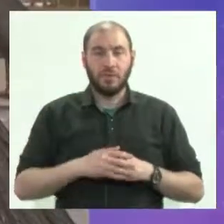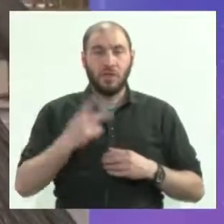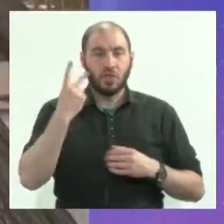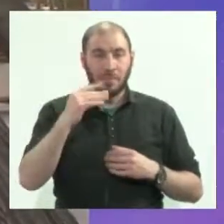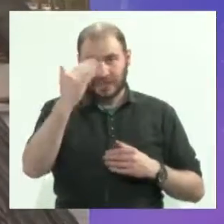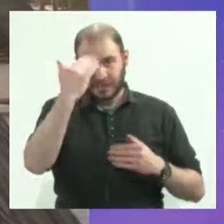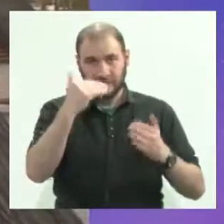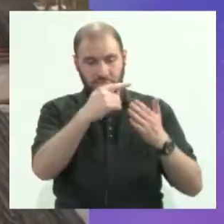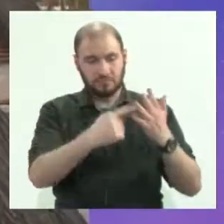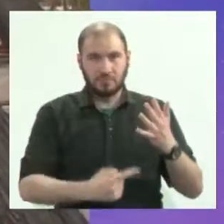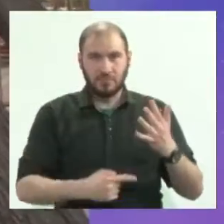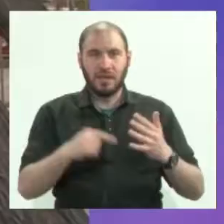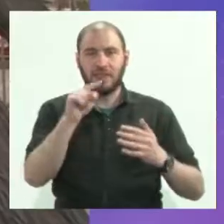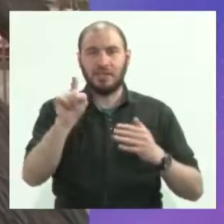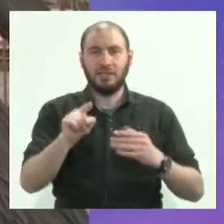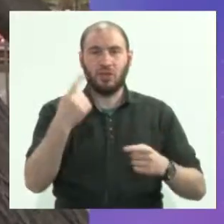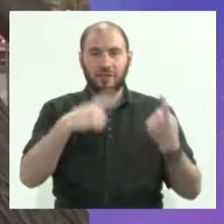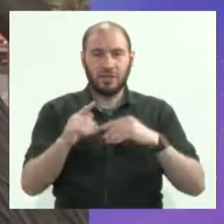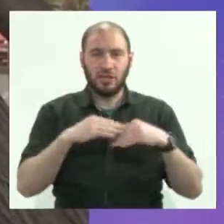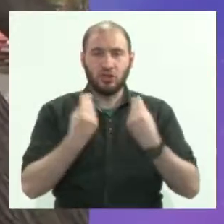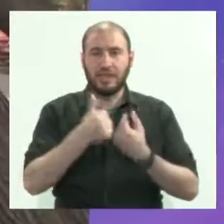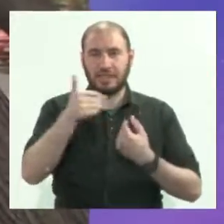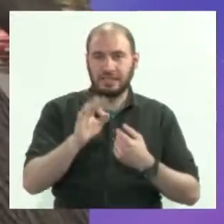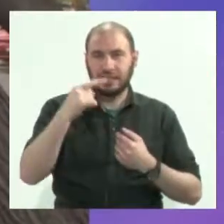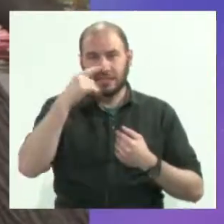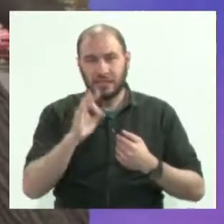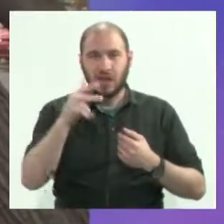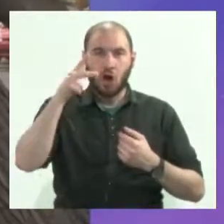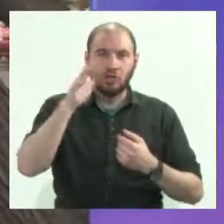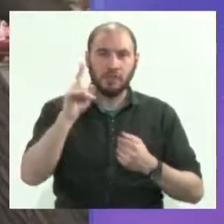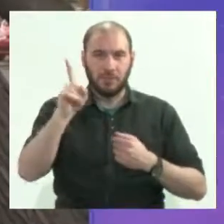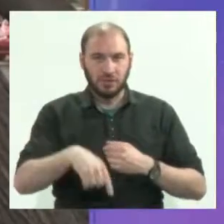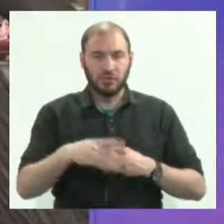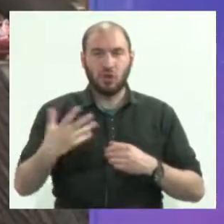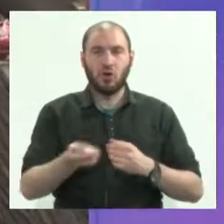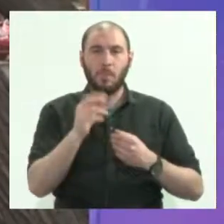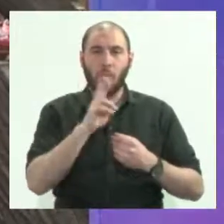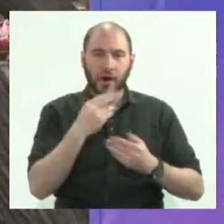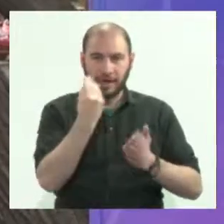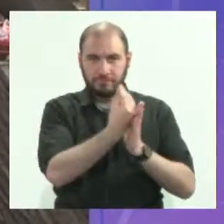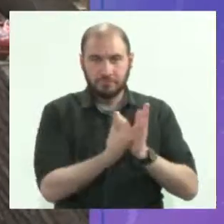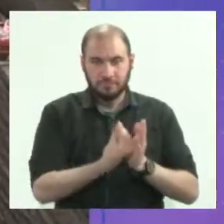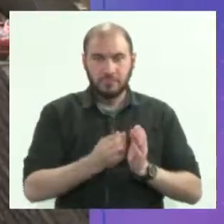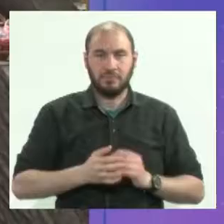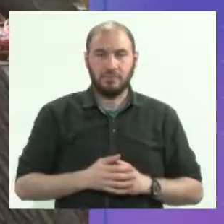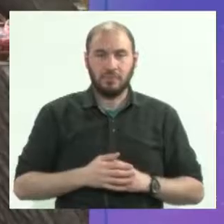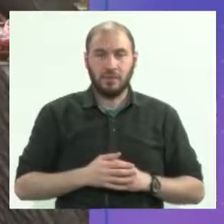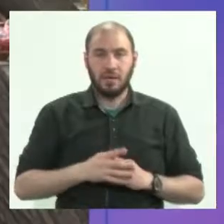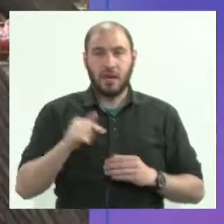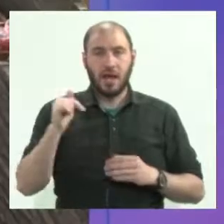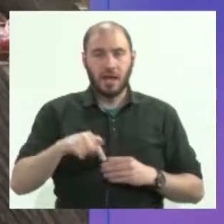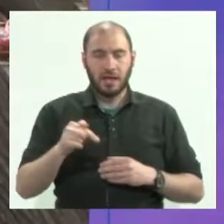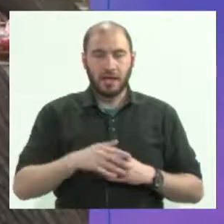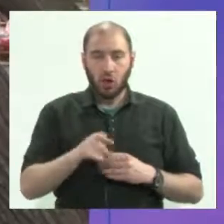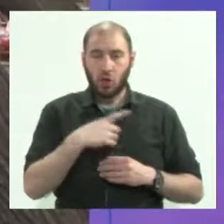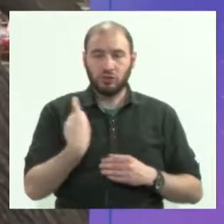2015, en distintos distritos, alcanzamos el 60, el 70 y hasta el 80% de mujeres en nuestras listas. Entonces, en ese sentido,